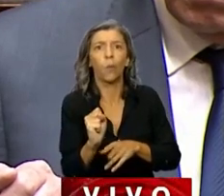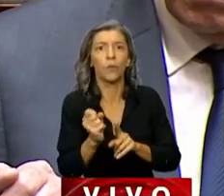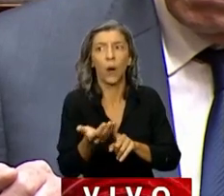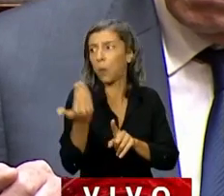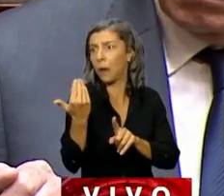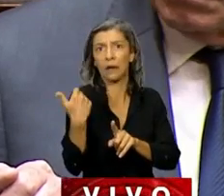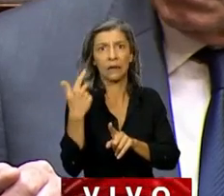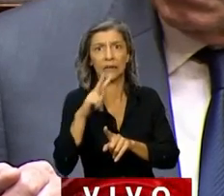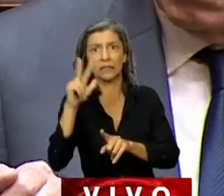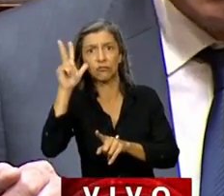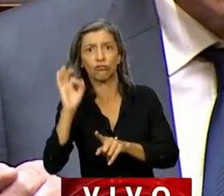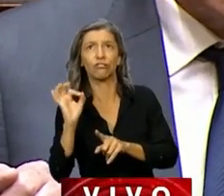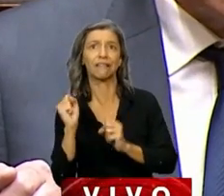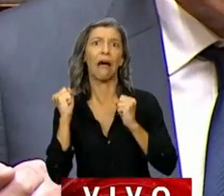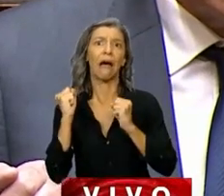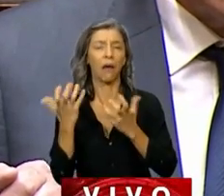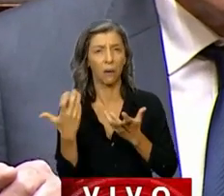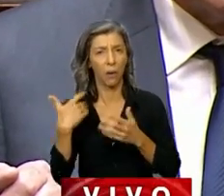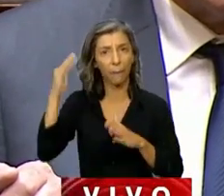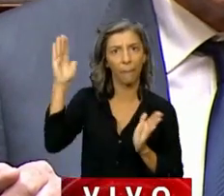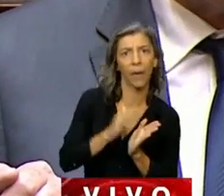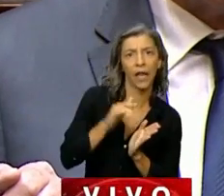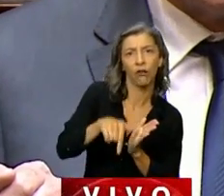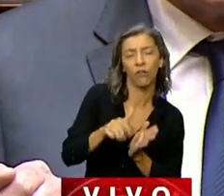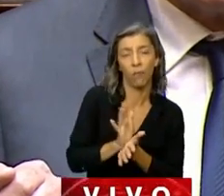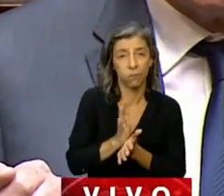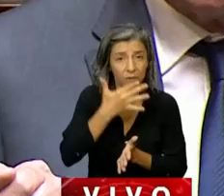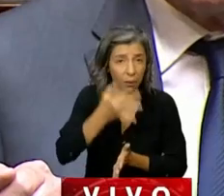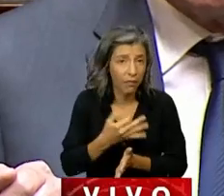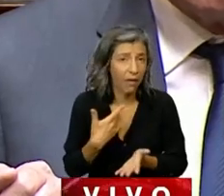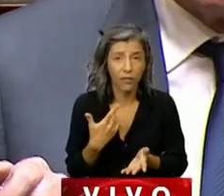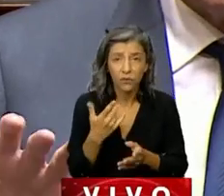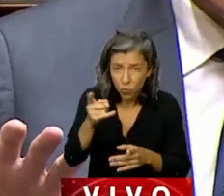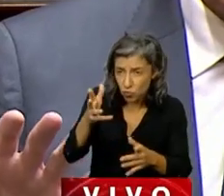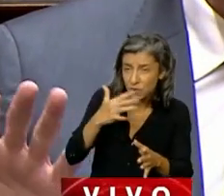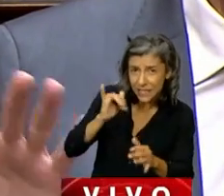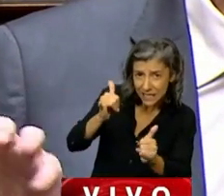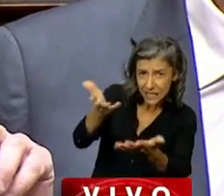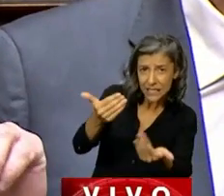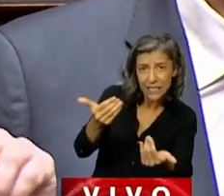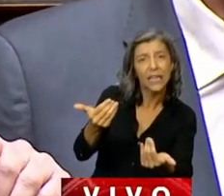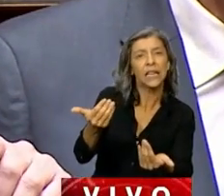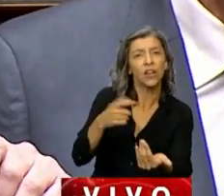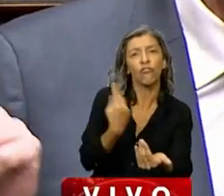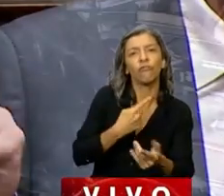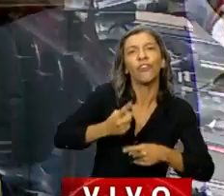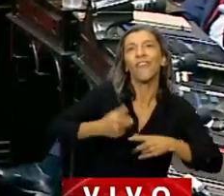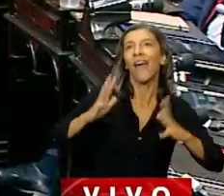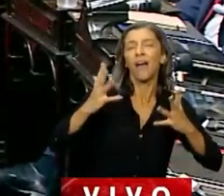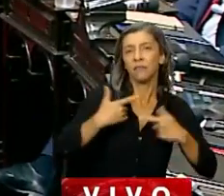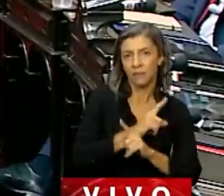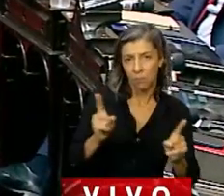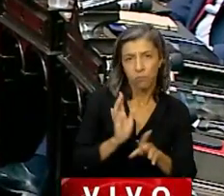Sí, sí, la diferencia es que nosotros no tenemos nada para festejar tampoco. Y ya es hora de que nos hagamos cargo todos,